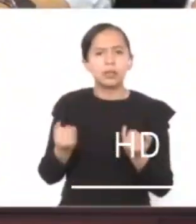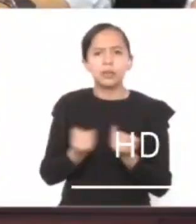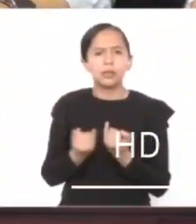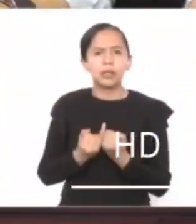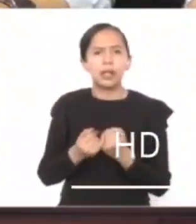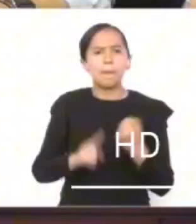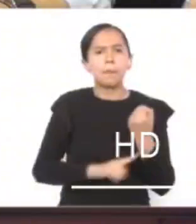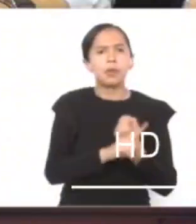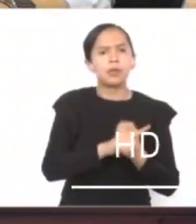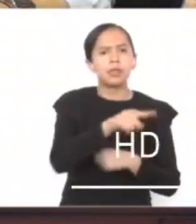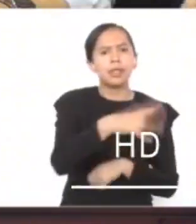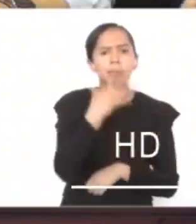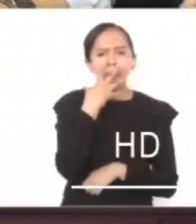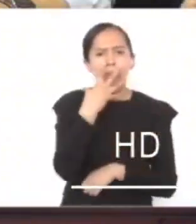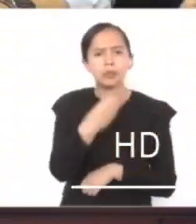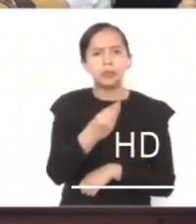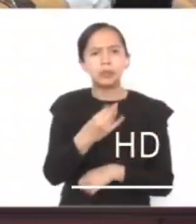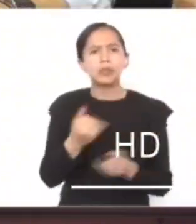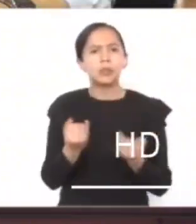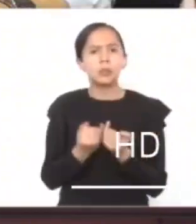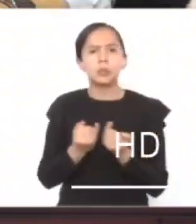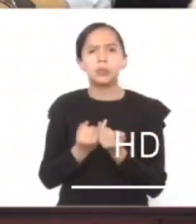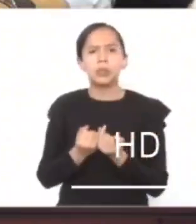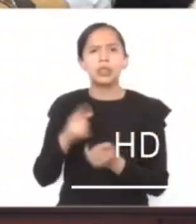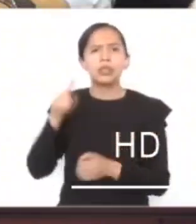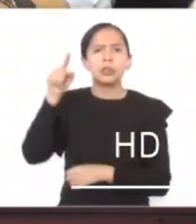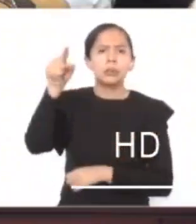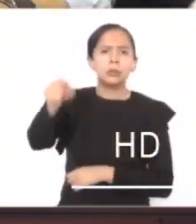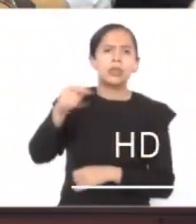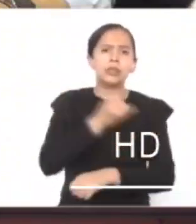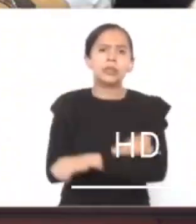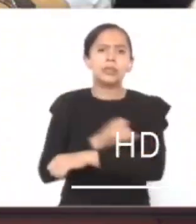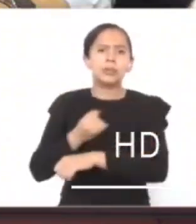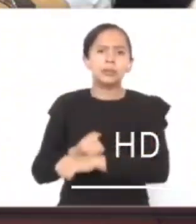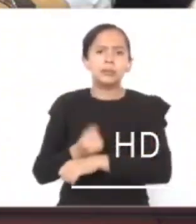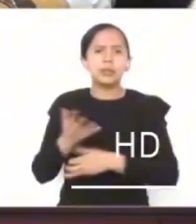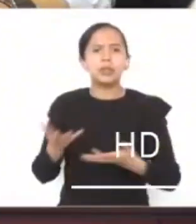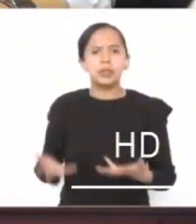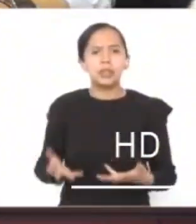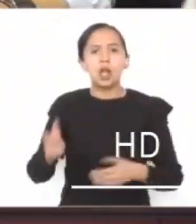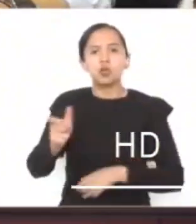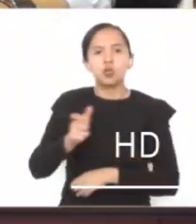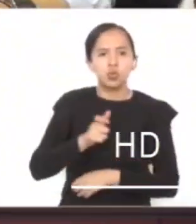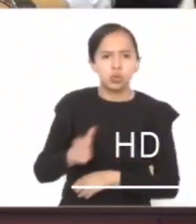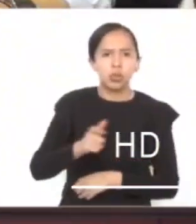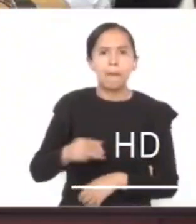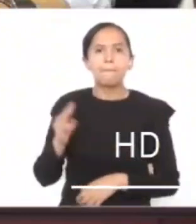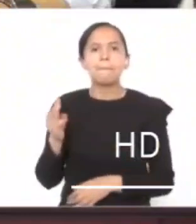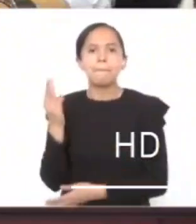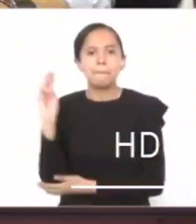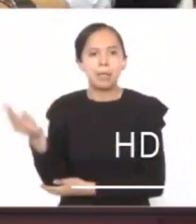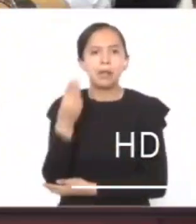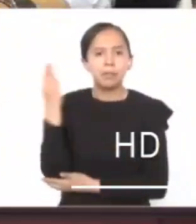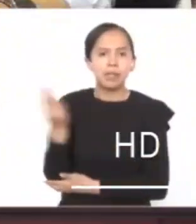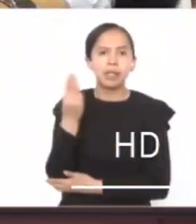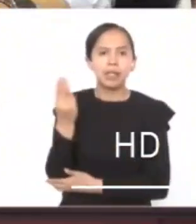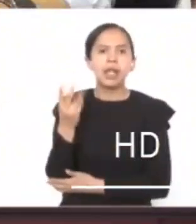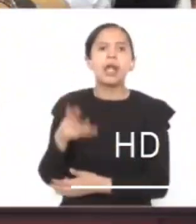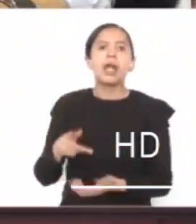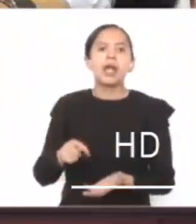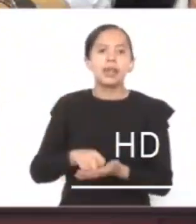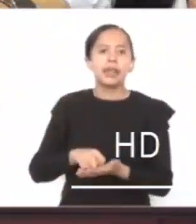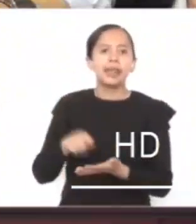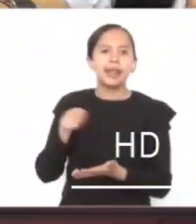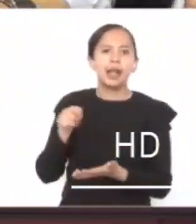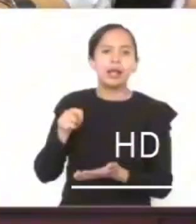algunos problemas en Coyoacán y de ahí nos fuimos hasta Iztapalapa, Xochimilco, Milpalta y Tláhuac.